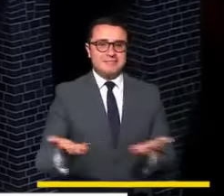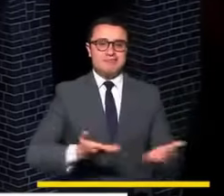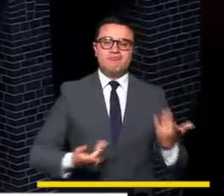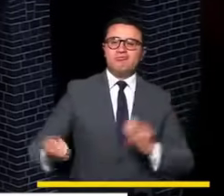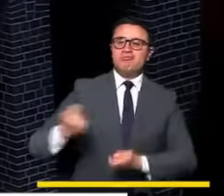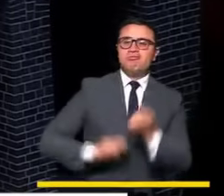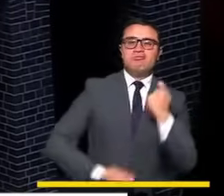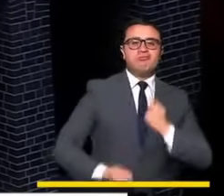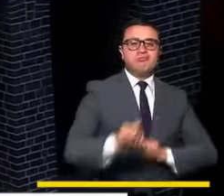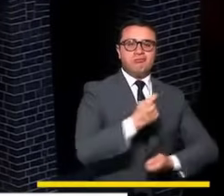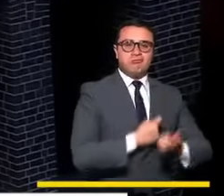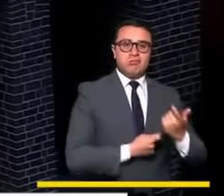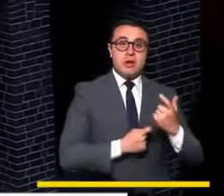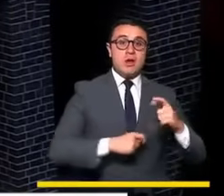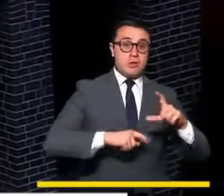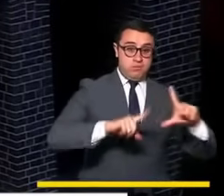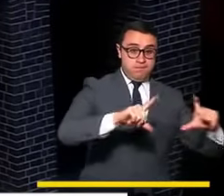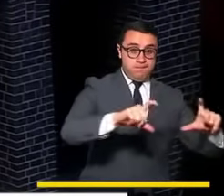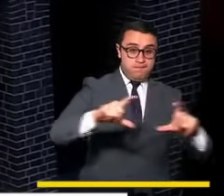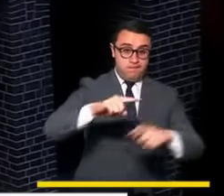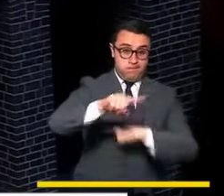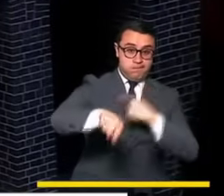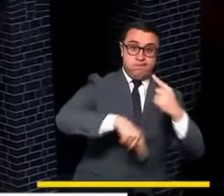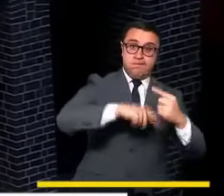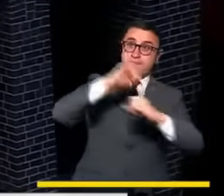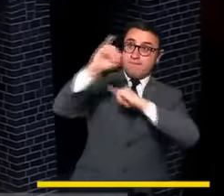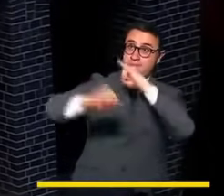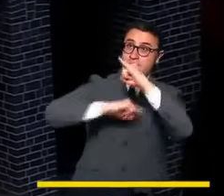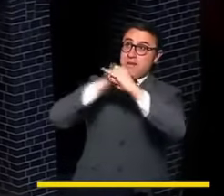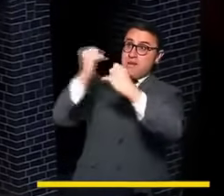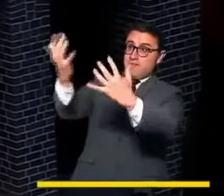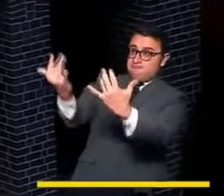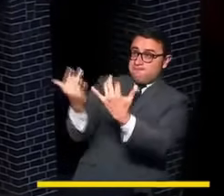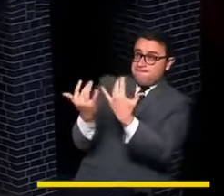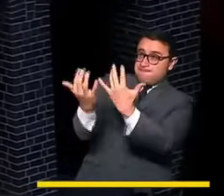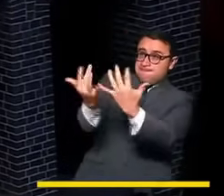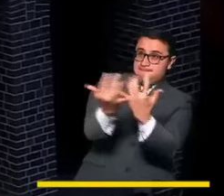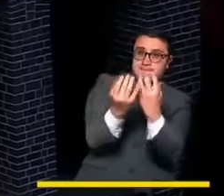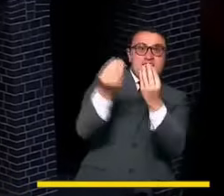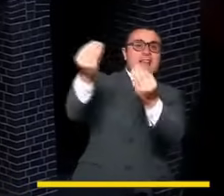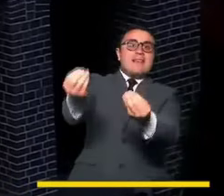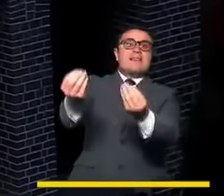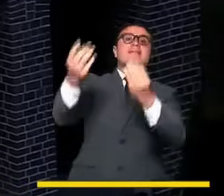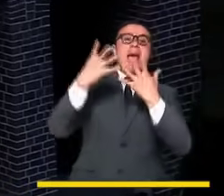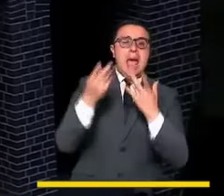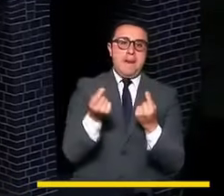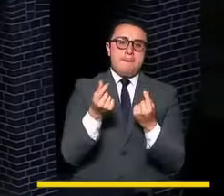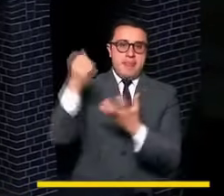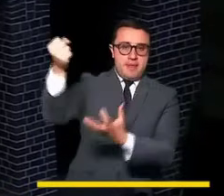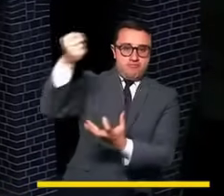renta, cuando hablamos de turismo extranjero, de una renta del mundo hacia Colombia.